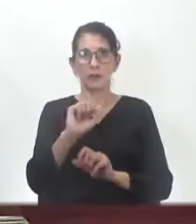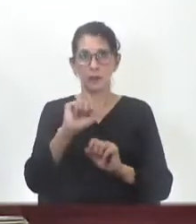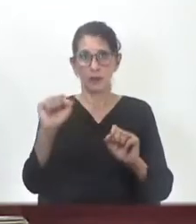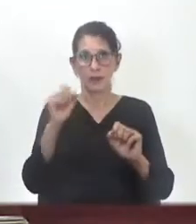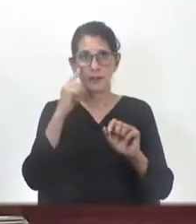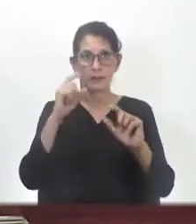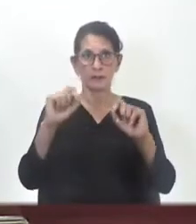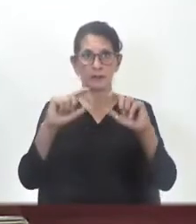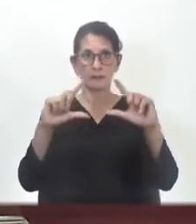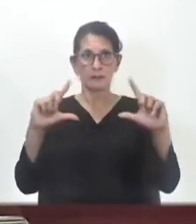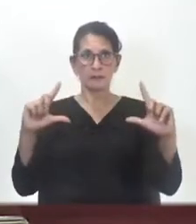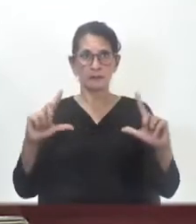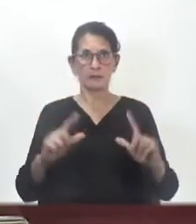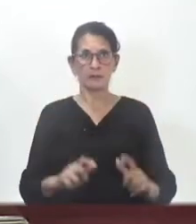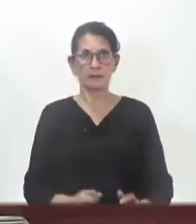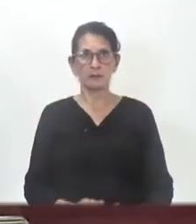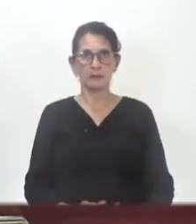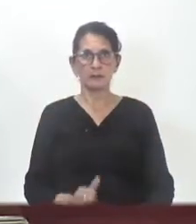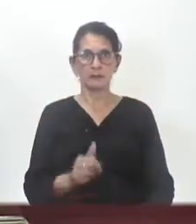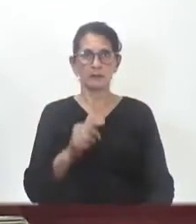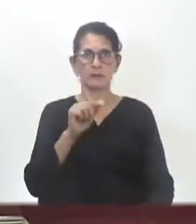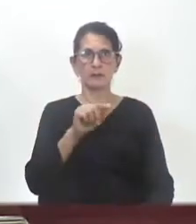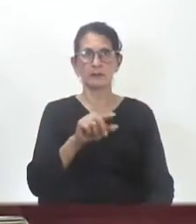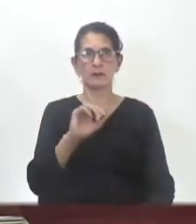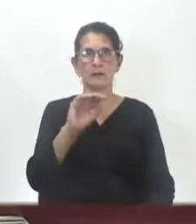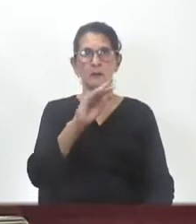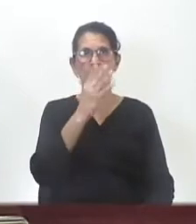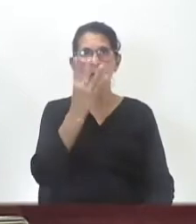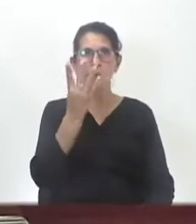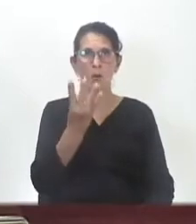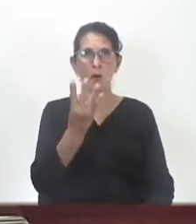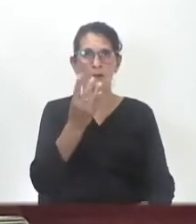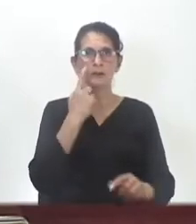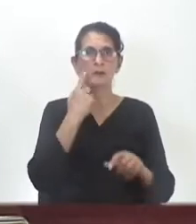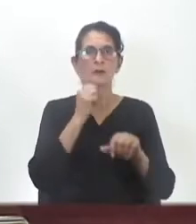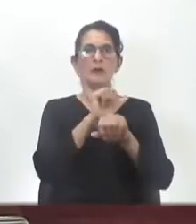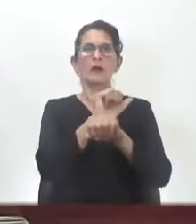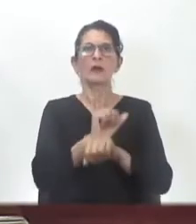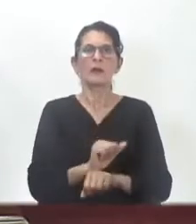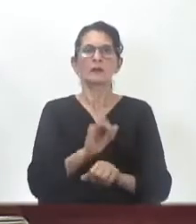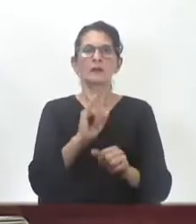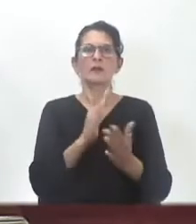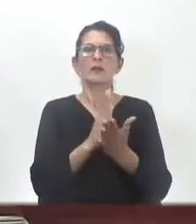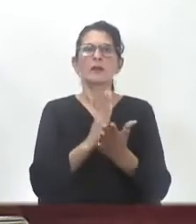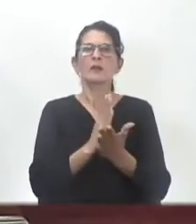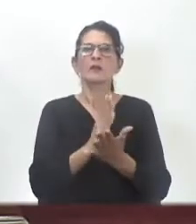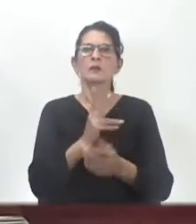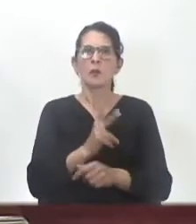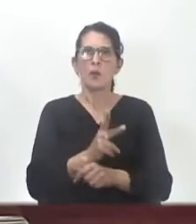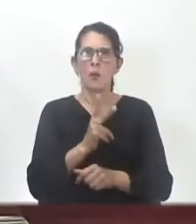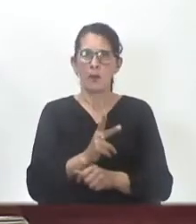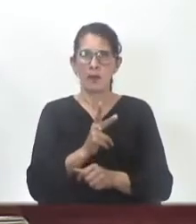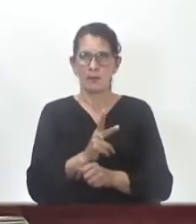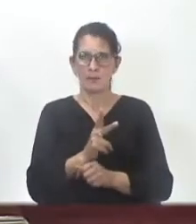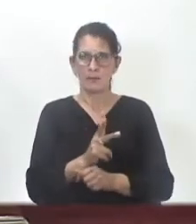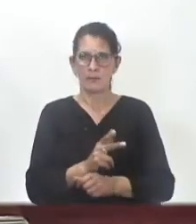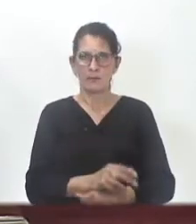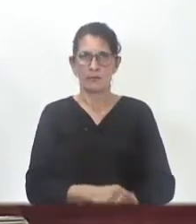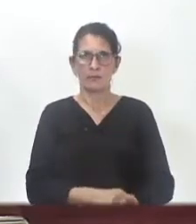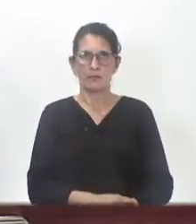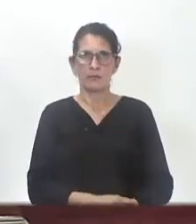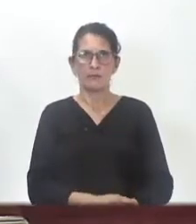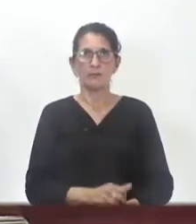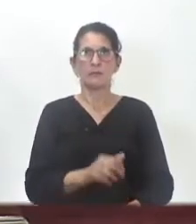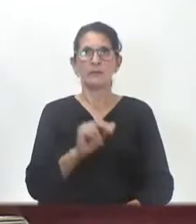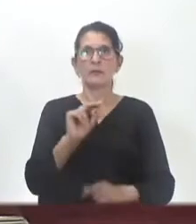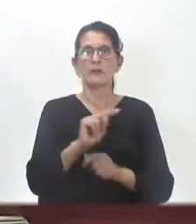empezar leyendo el informe especial, el cuarto, de Cárcel, Dignidad y Derechos Humanos, del comisionado parlamentario. En